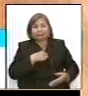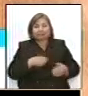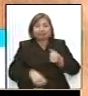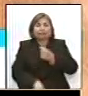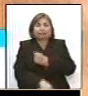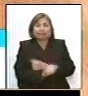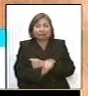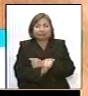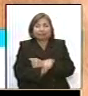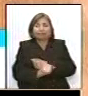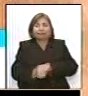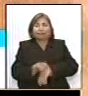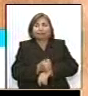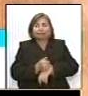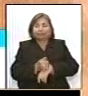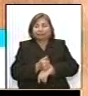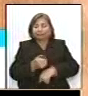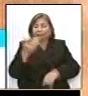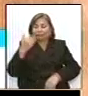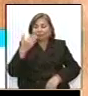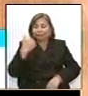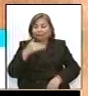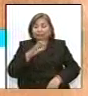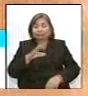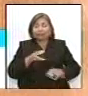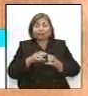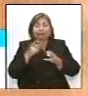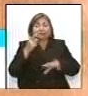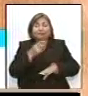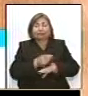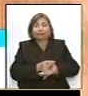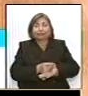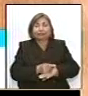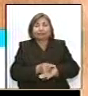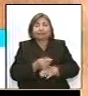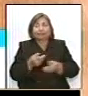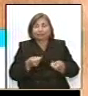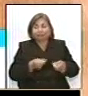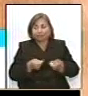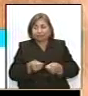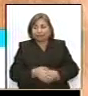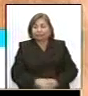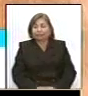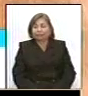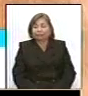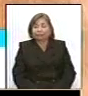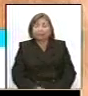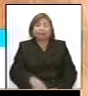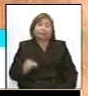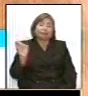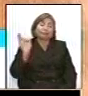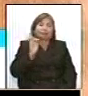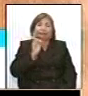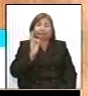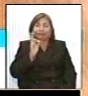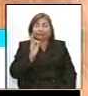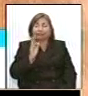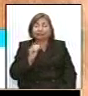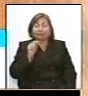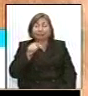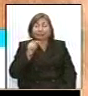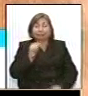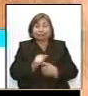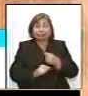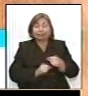que el asesor, en ese entonces, del congresista denunciado, presidía. En febrero de ese